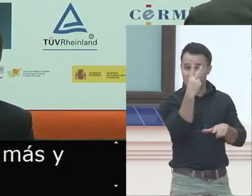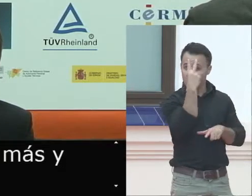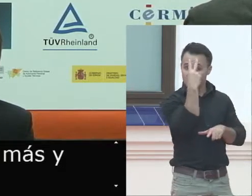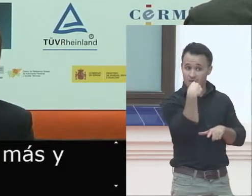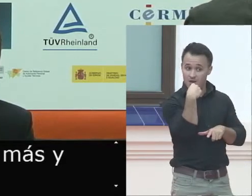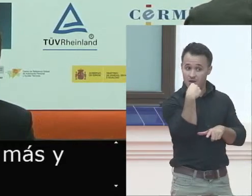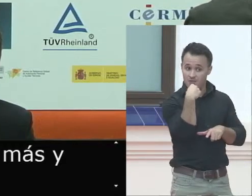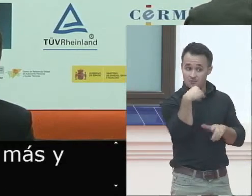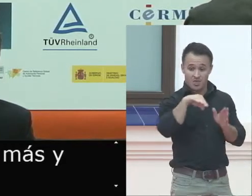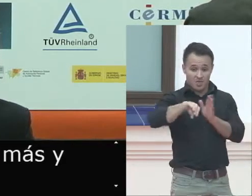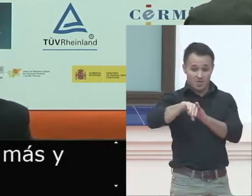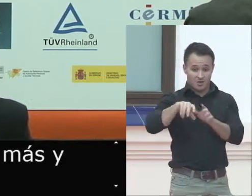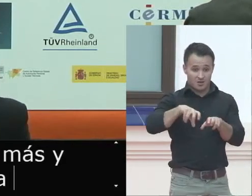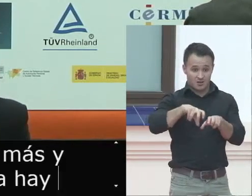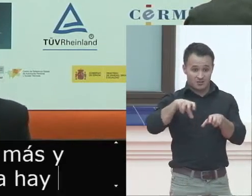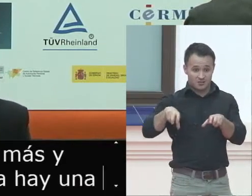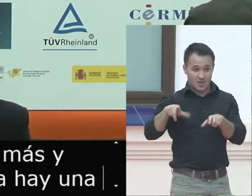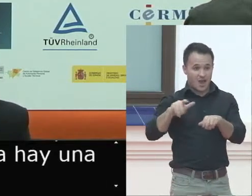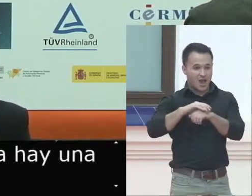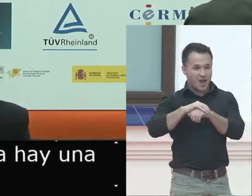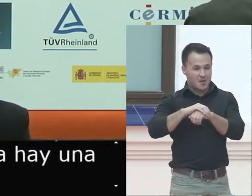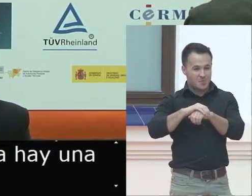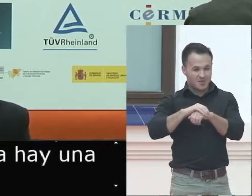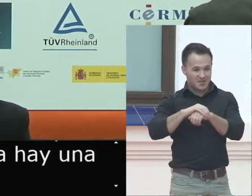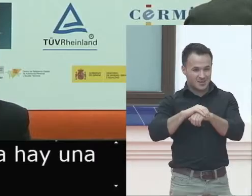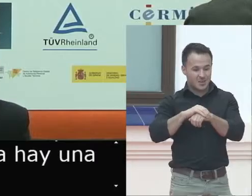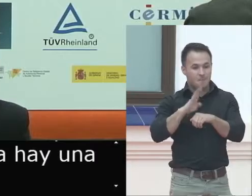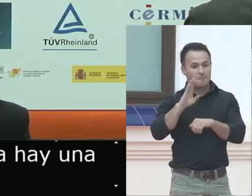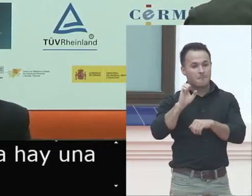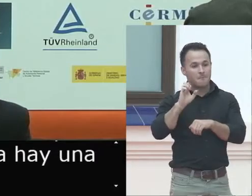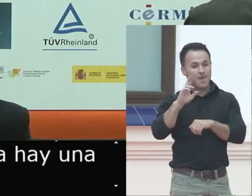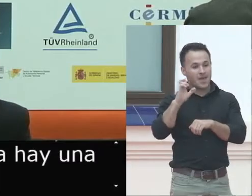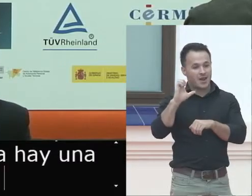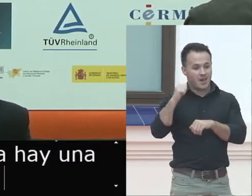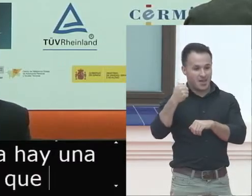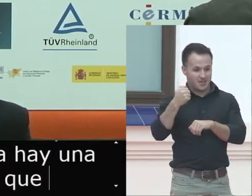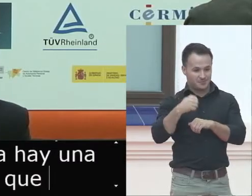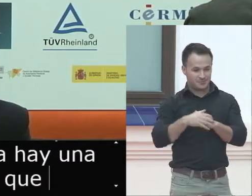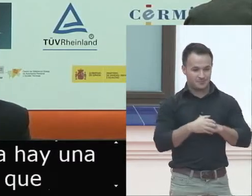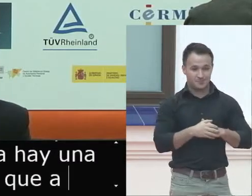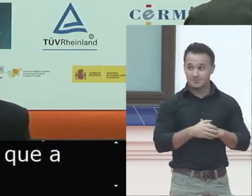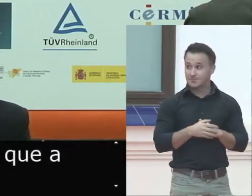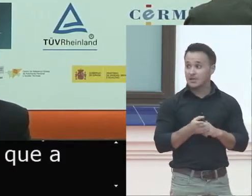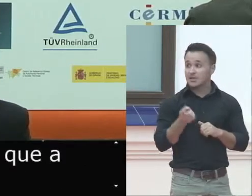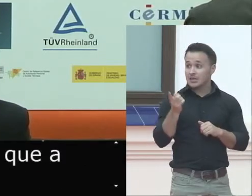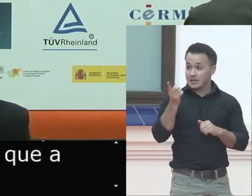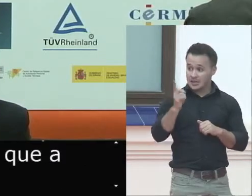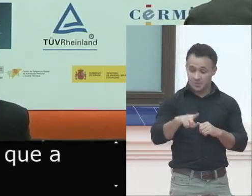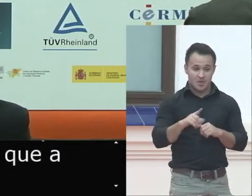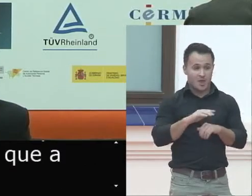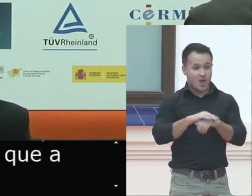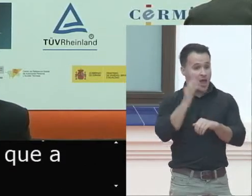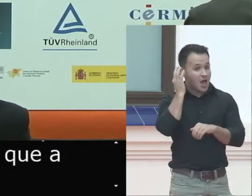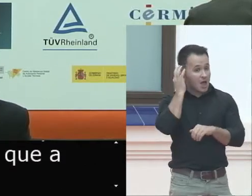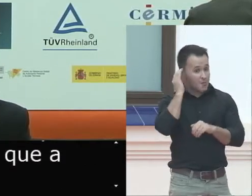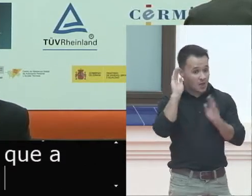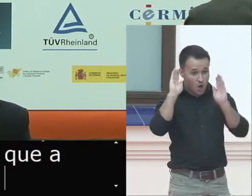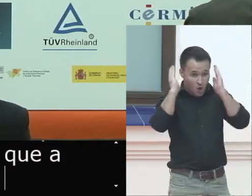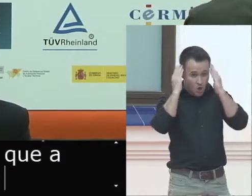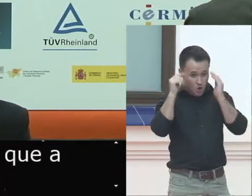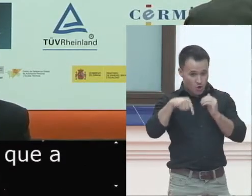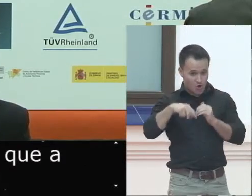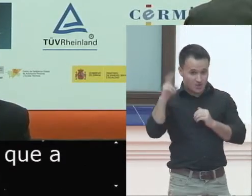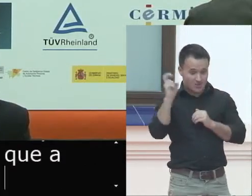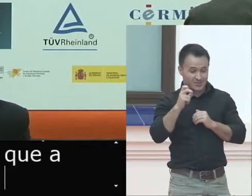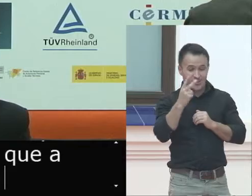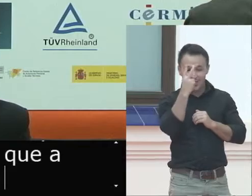está a mi derecha, que es amiga, aunque a veces discutimos, se llama Lourdes Perea, Lourdes González Perea. Hay una amiga que he hecho en el Congreso, que es